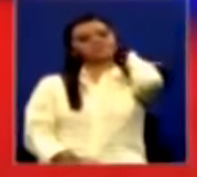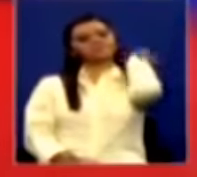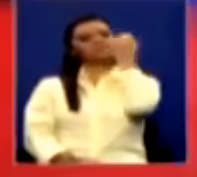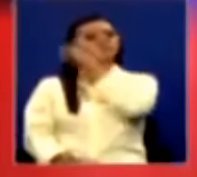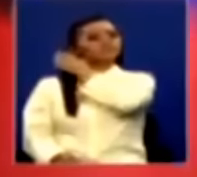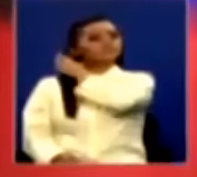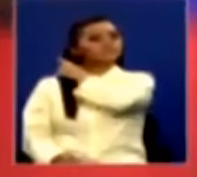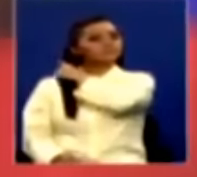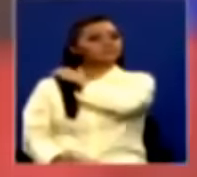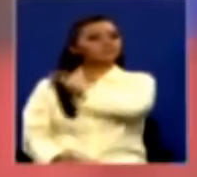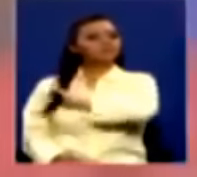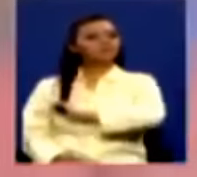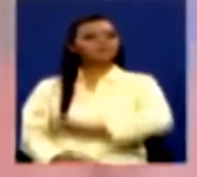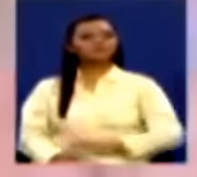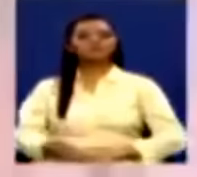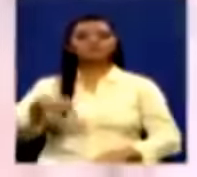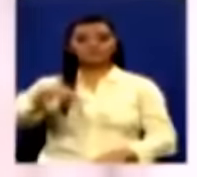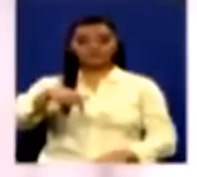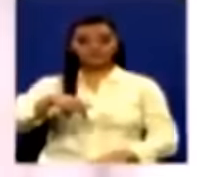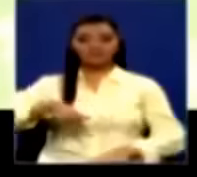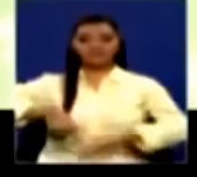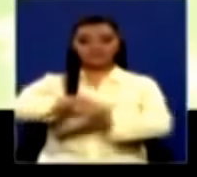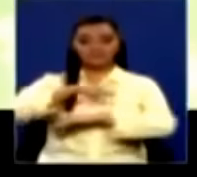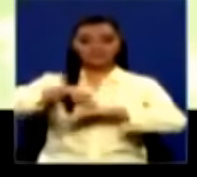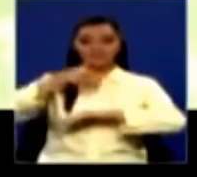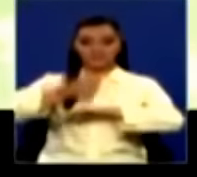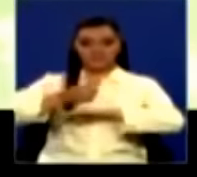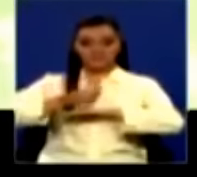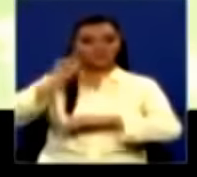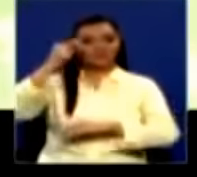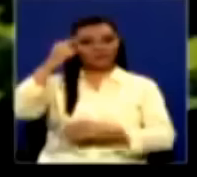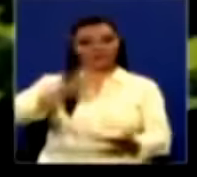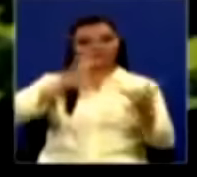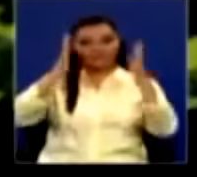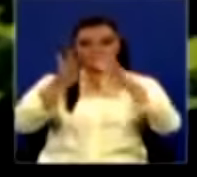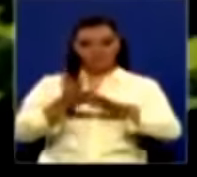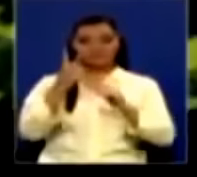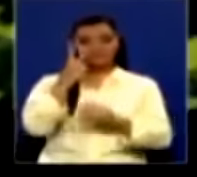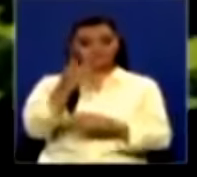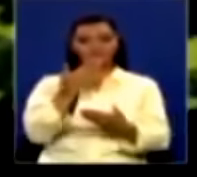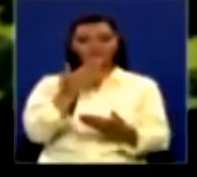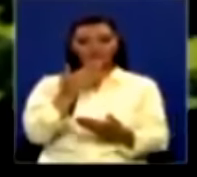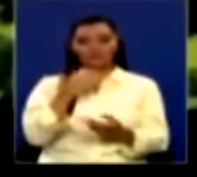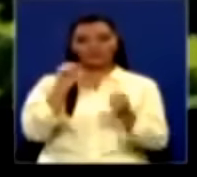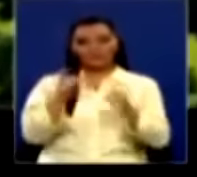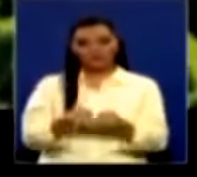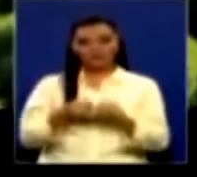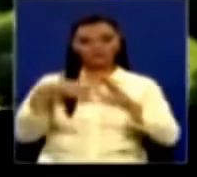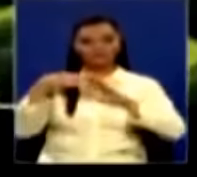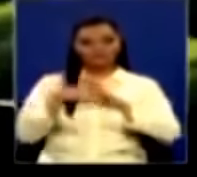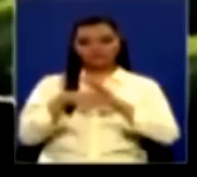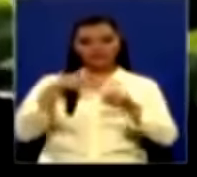mi compañero. El Anillo Vial de Quevedo es un megaproyecto del gobierno de la Revolución Ciudadana, destinado a reducir considerablemente el